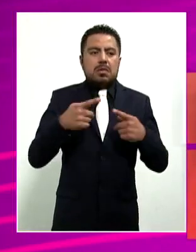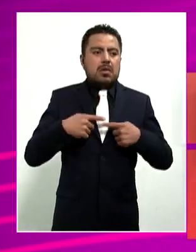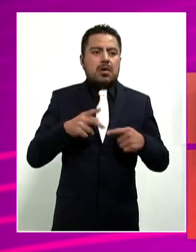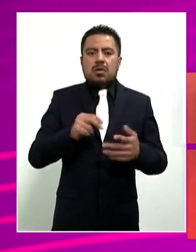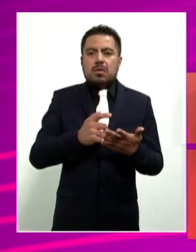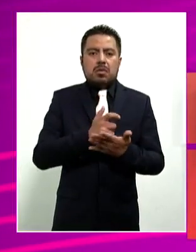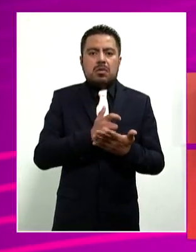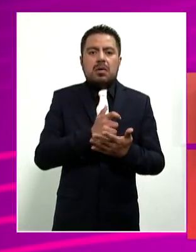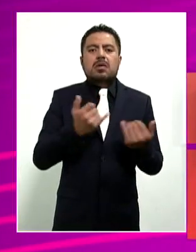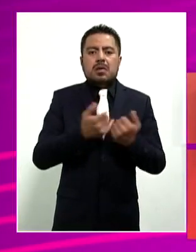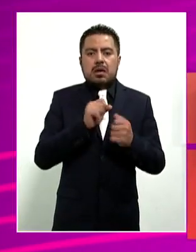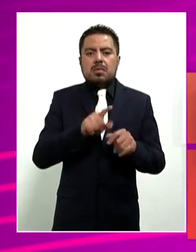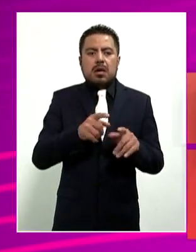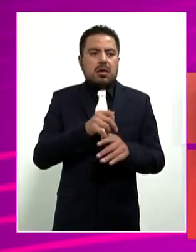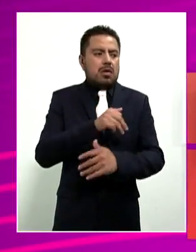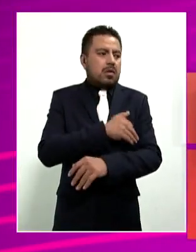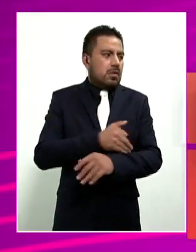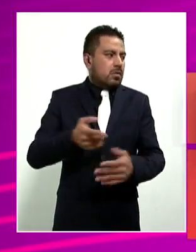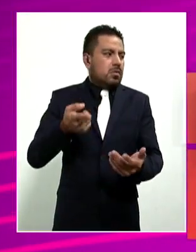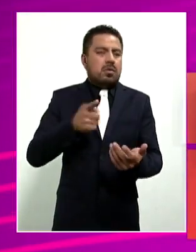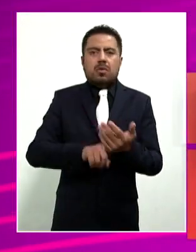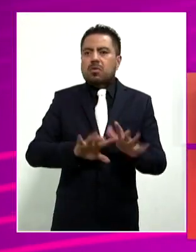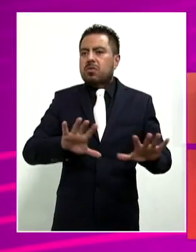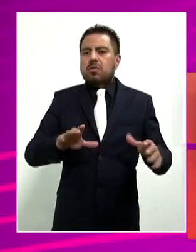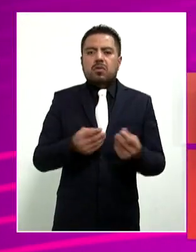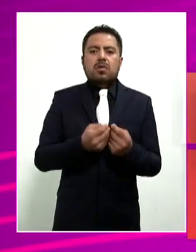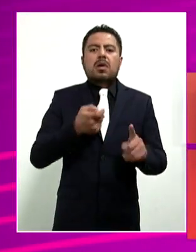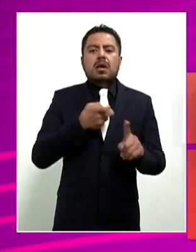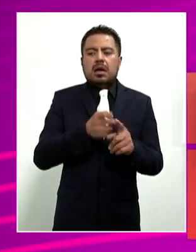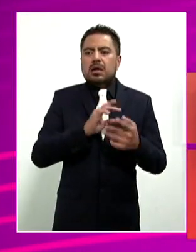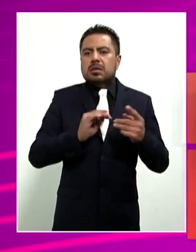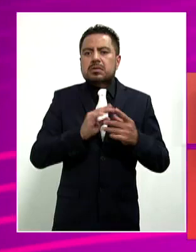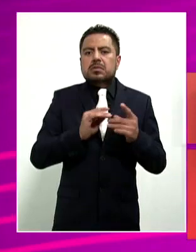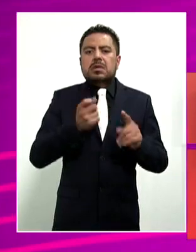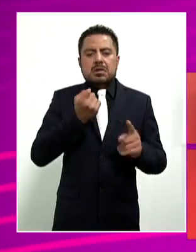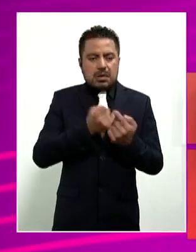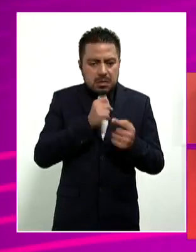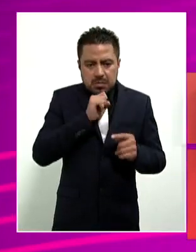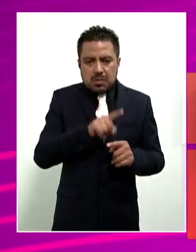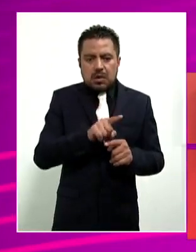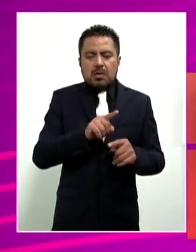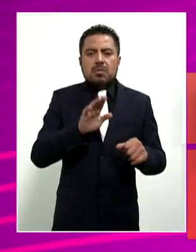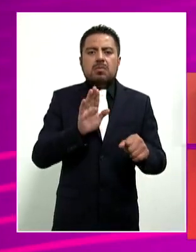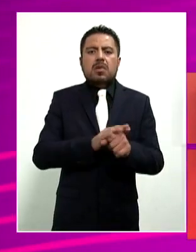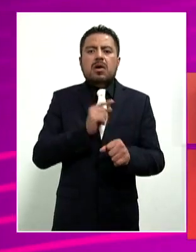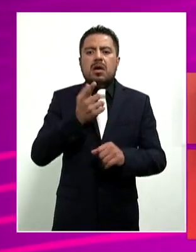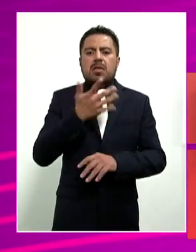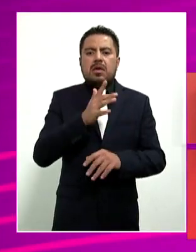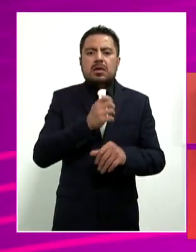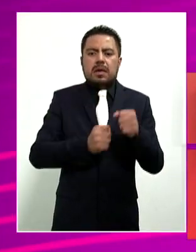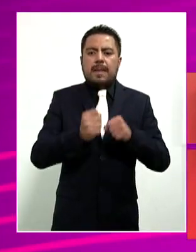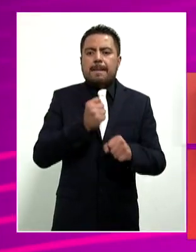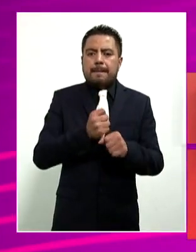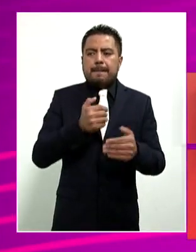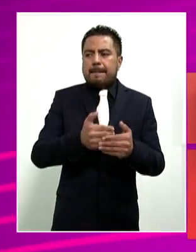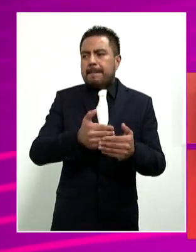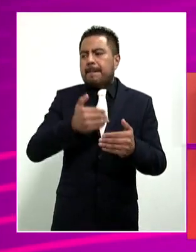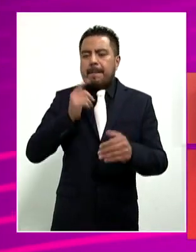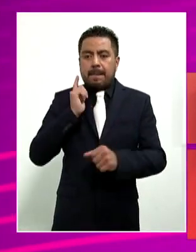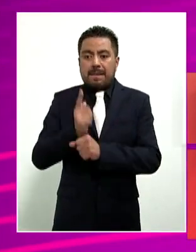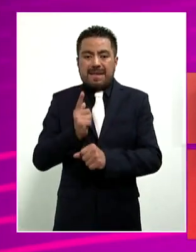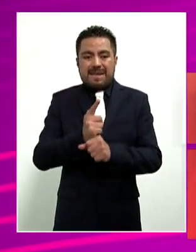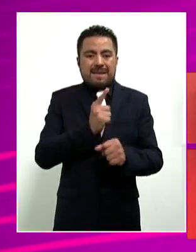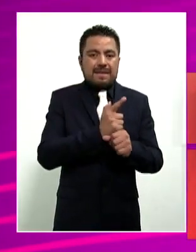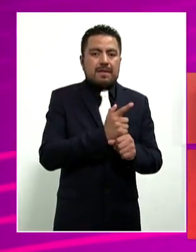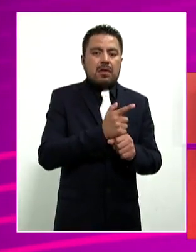paga, sino afecta a toda su familia. Y eso explica por qué hace 10 años veíamos más que